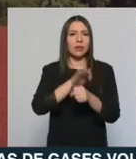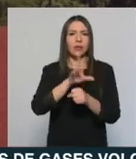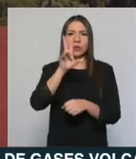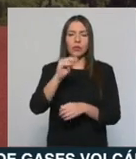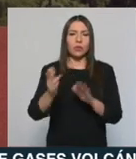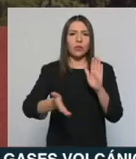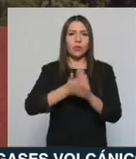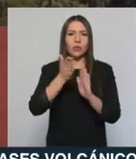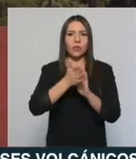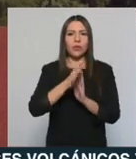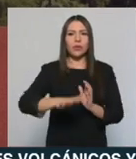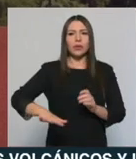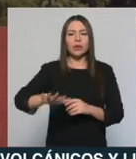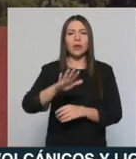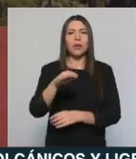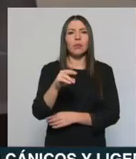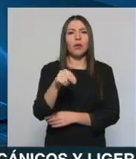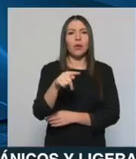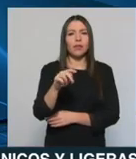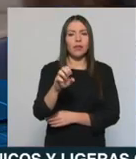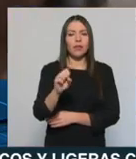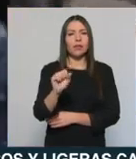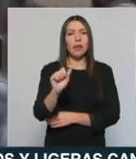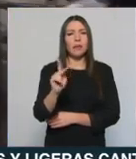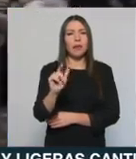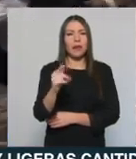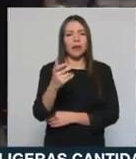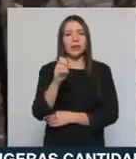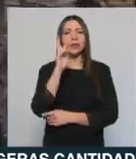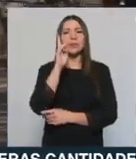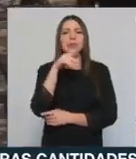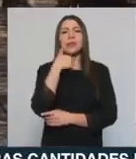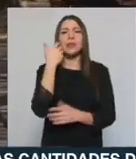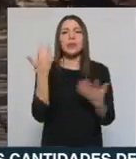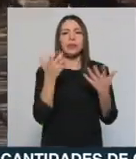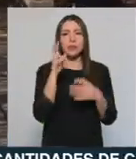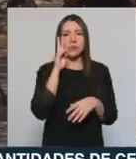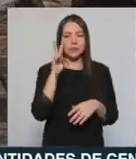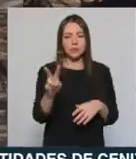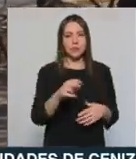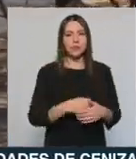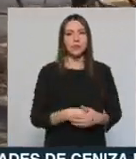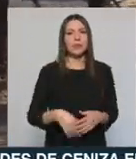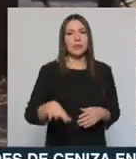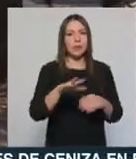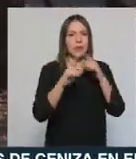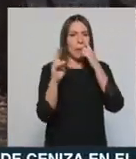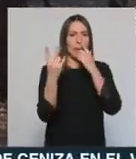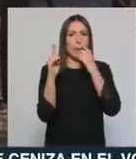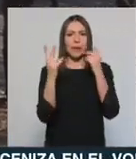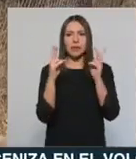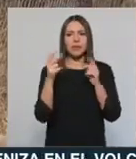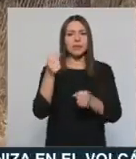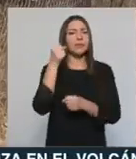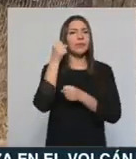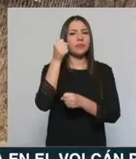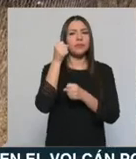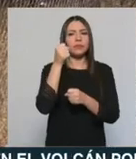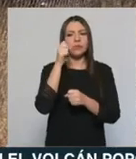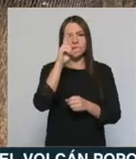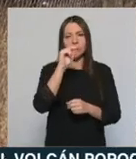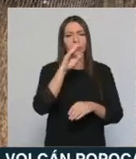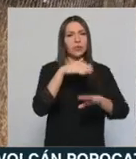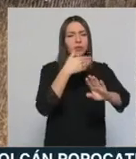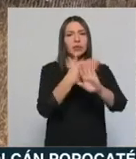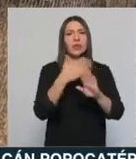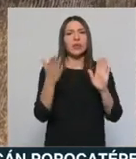nada más lo que se pretende hacer en el bosque de Chapultepec. Vecinos de la alcaldía Miguel Hidalgo se manifestaron en defensa del bosque de Chapultepec